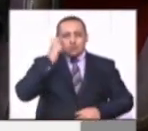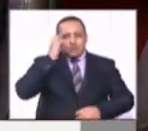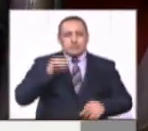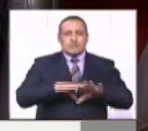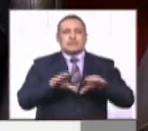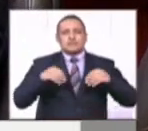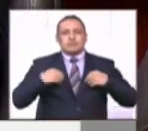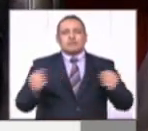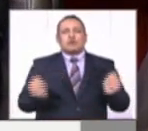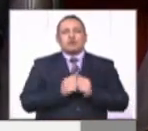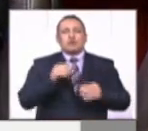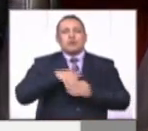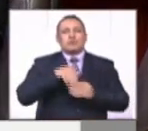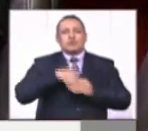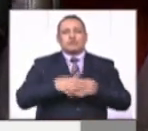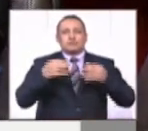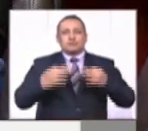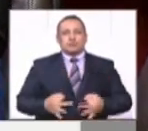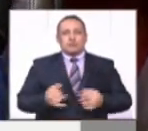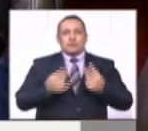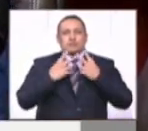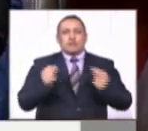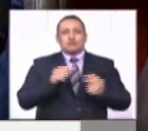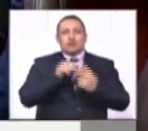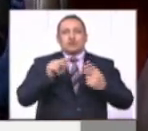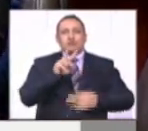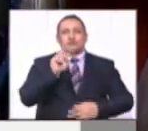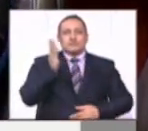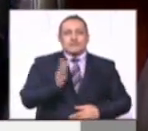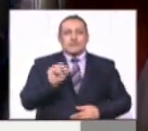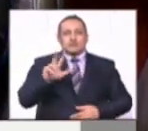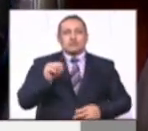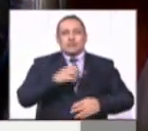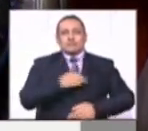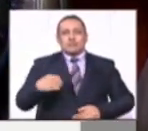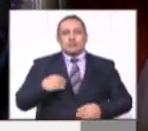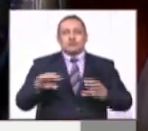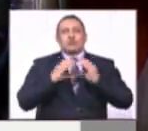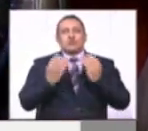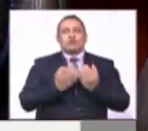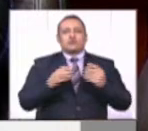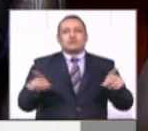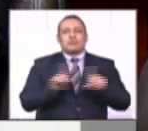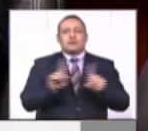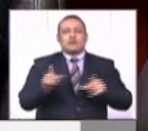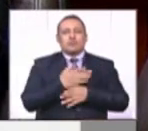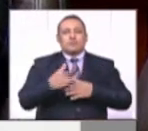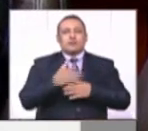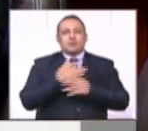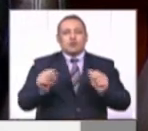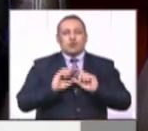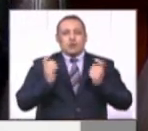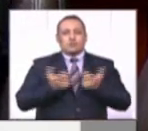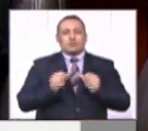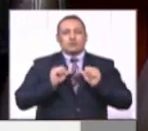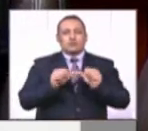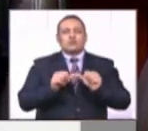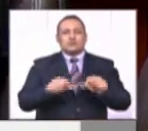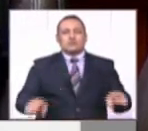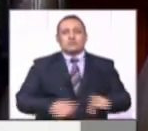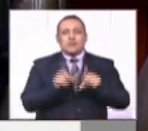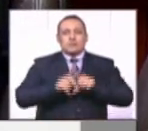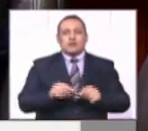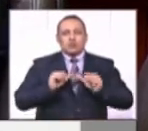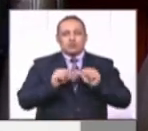adopta con la votación favorable de los dos tercios del número de miembros del Congreso sin participación de la comisión permanente